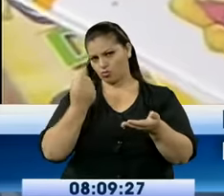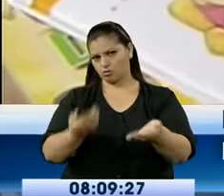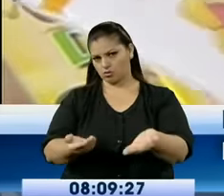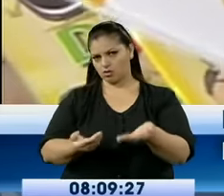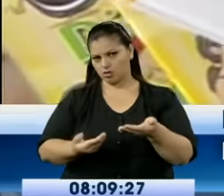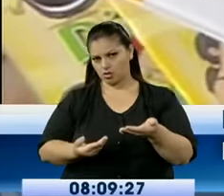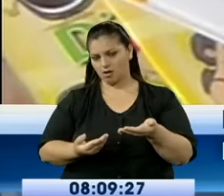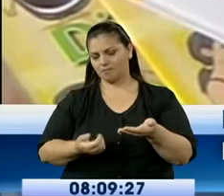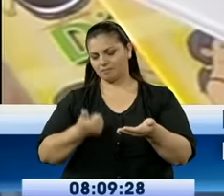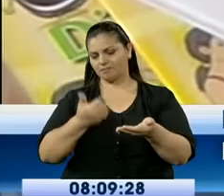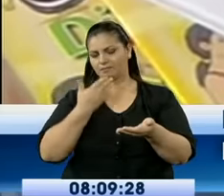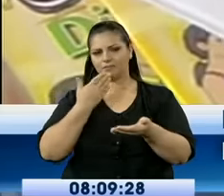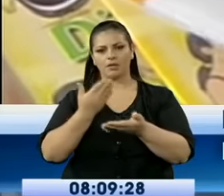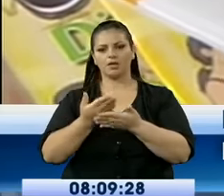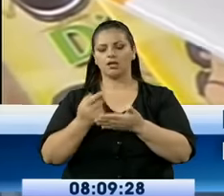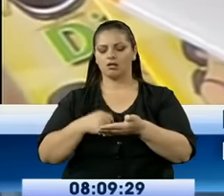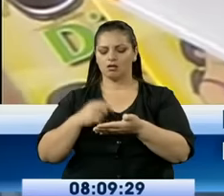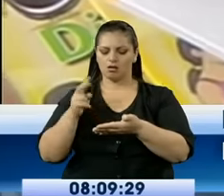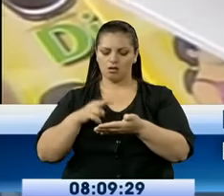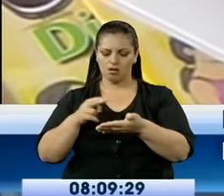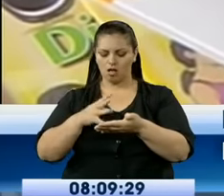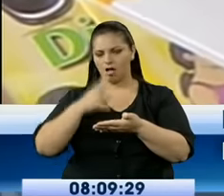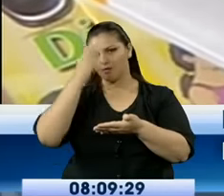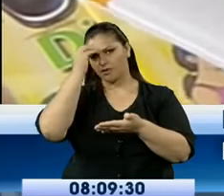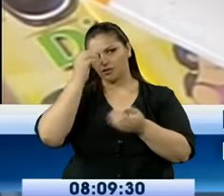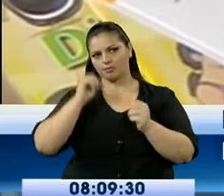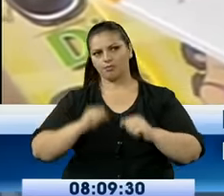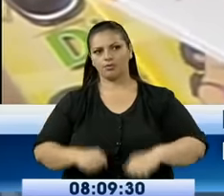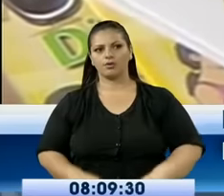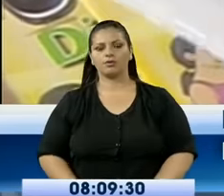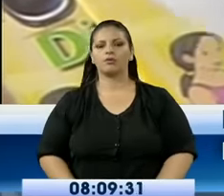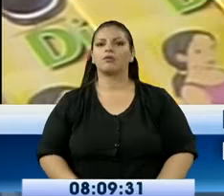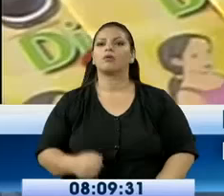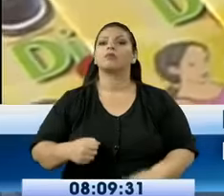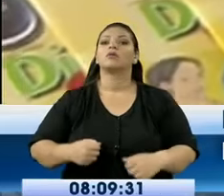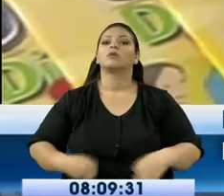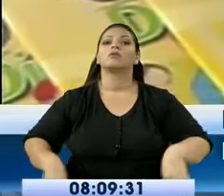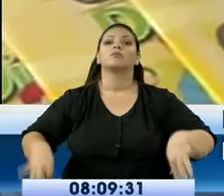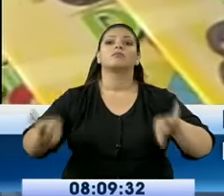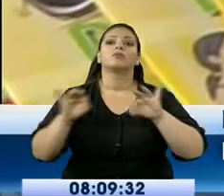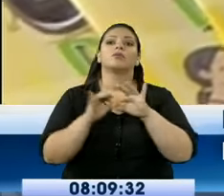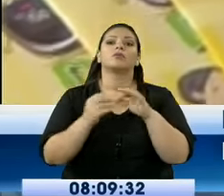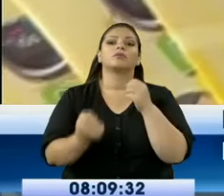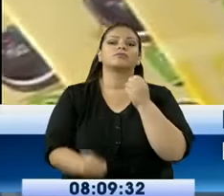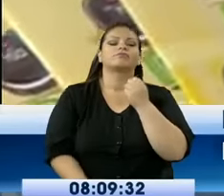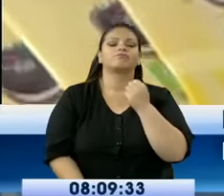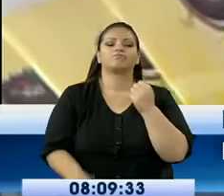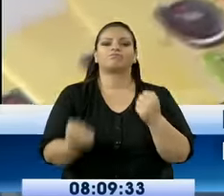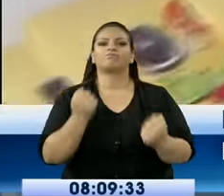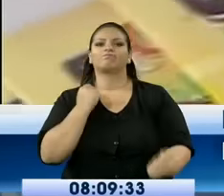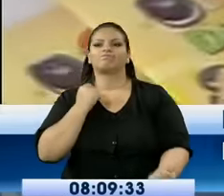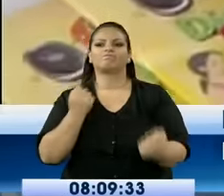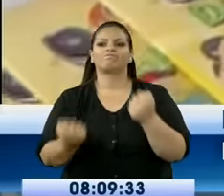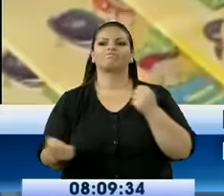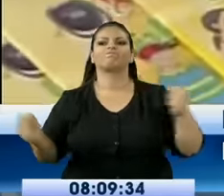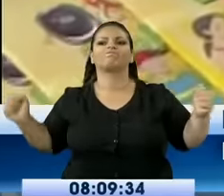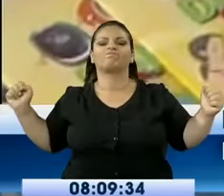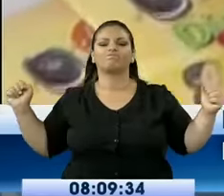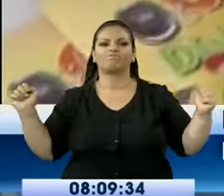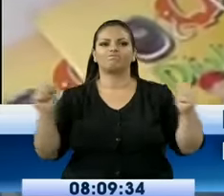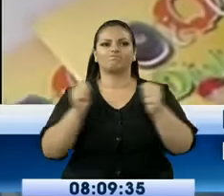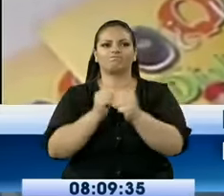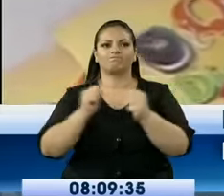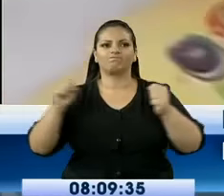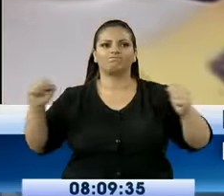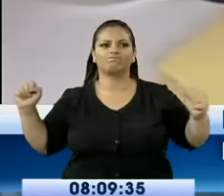también conocer cada vez más. Y el plan alimentario, actividad física, lo que se debe de hacer. Mire, por ejemplo, un ceviche de